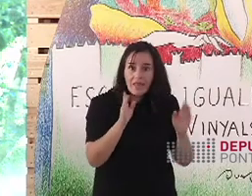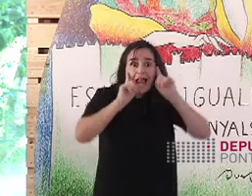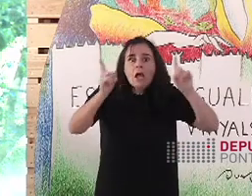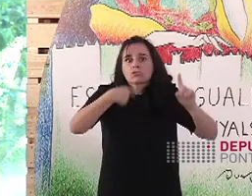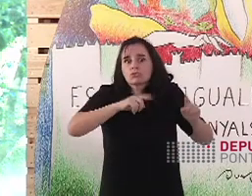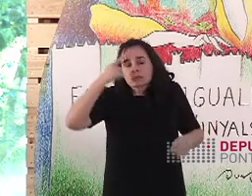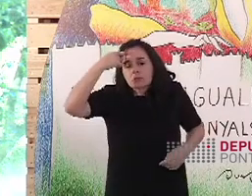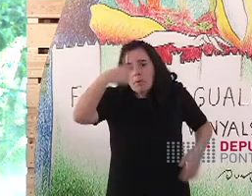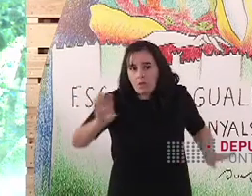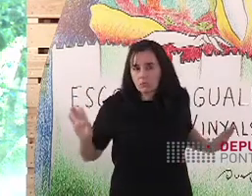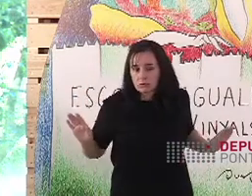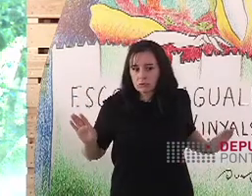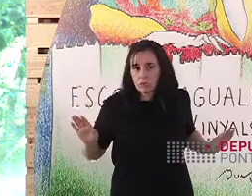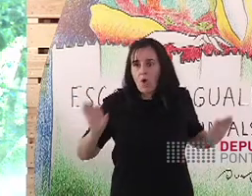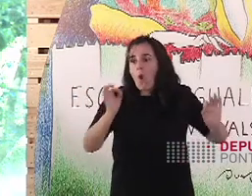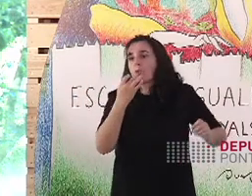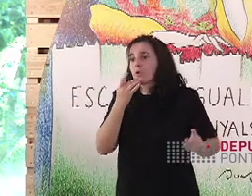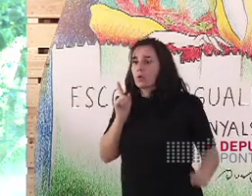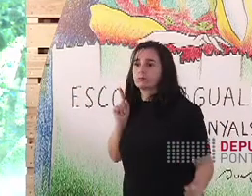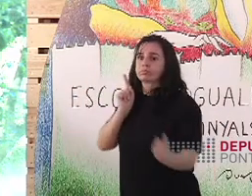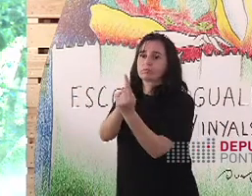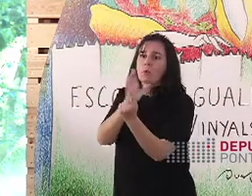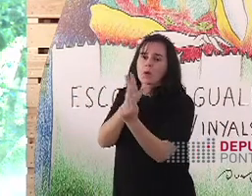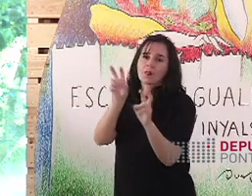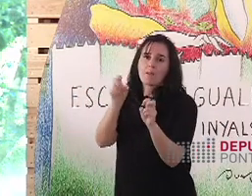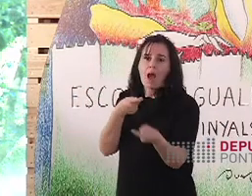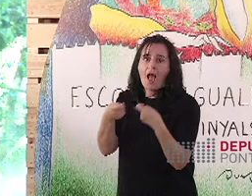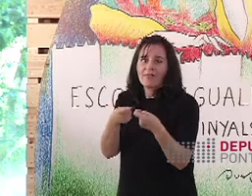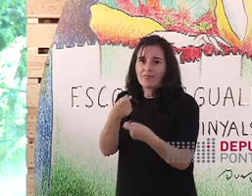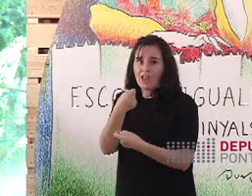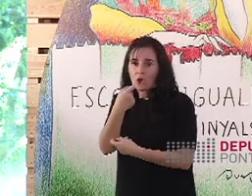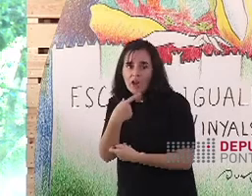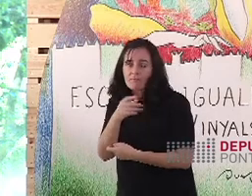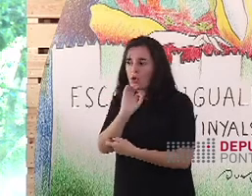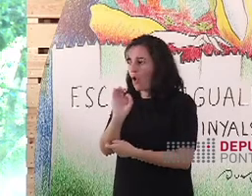con esa realidad por narcotráfico ou por outro tipo de investigacións. Punto.